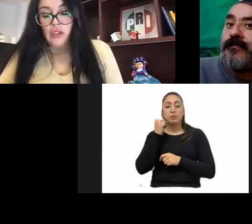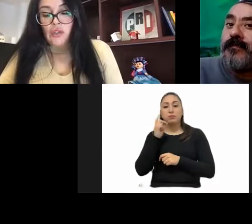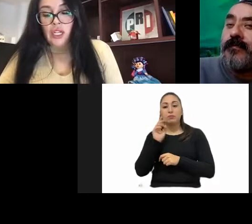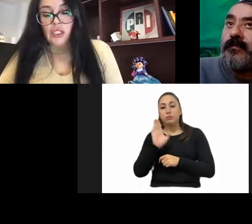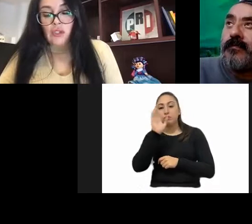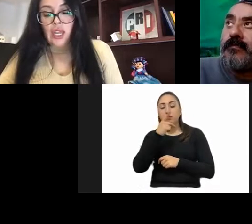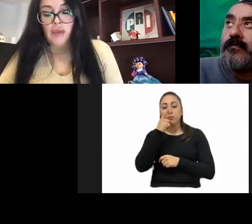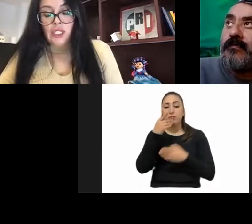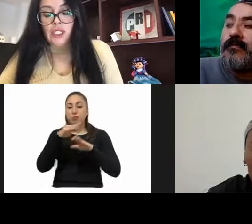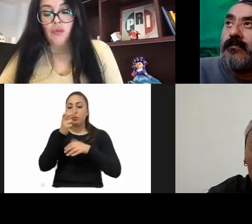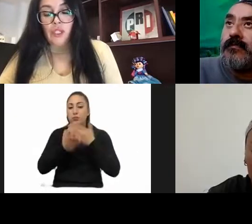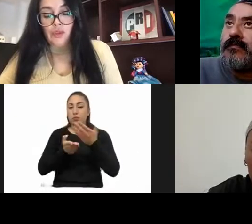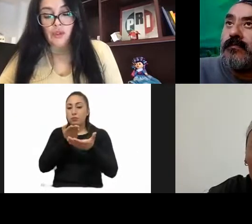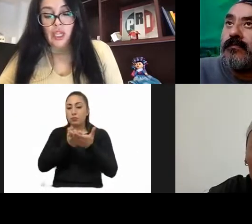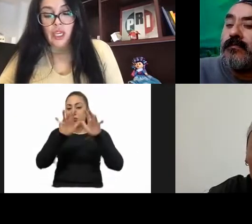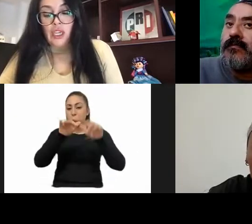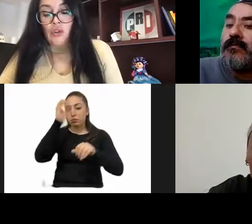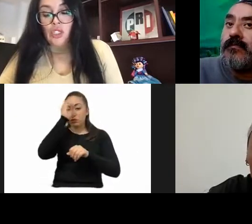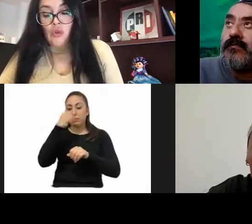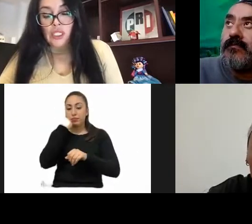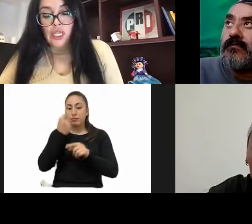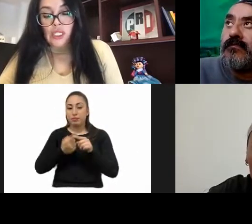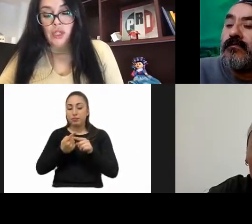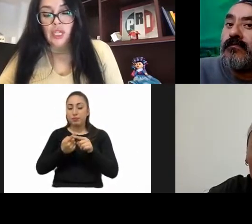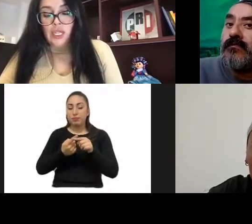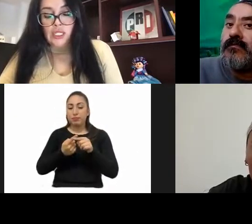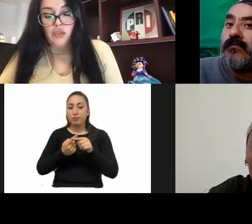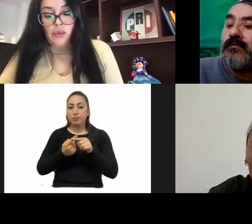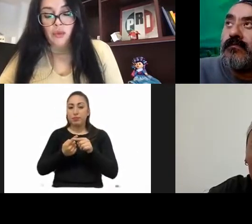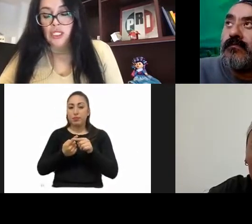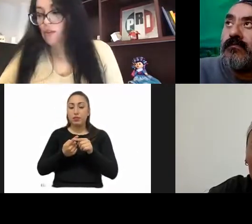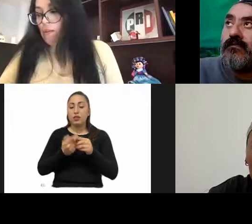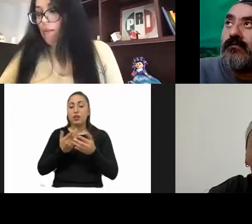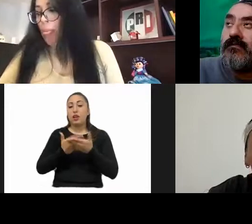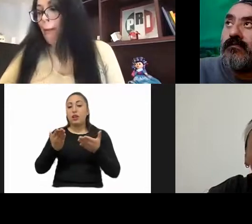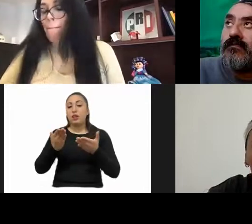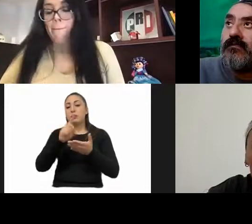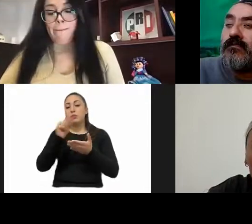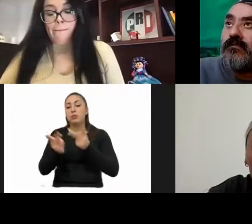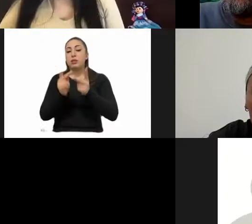comentario con relación a la presente opinión, y en consecuencia se puede realizar su aprobación.